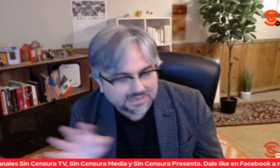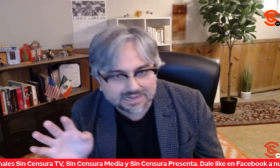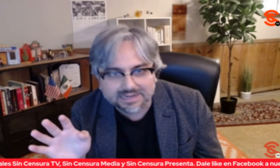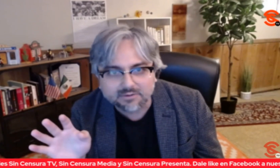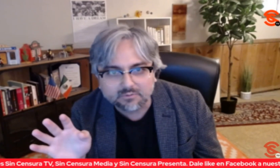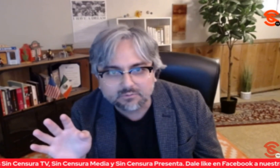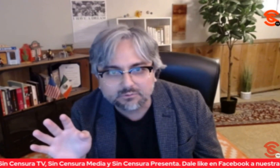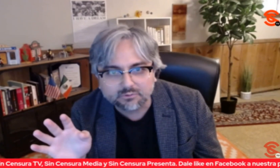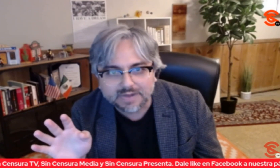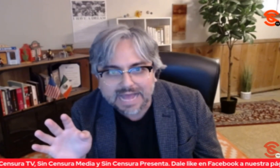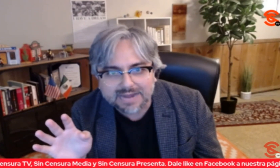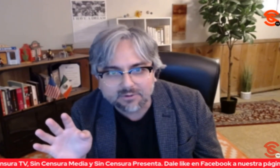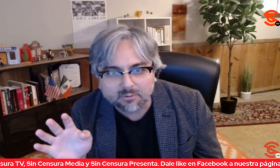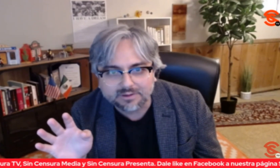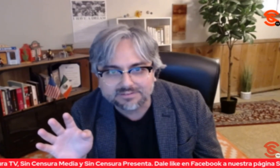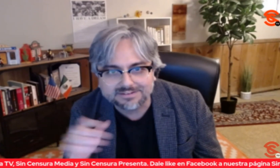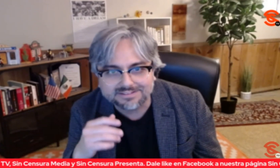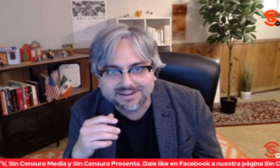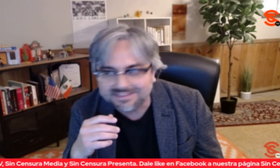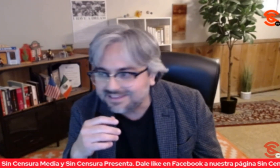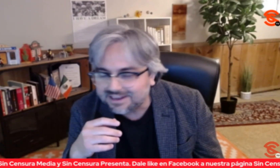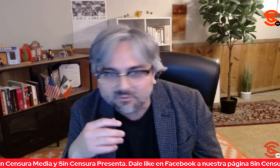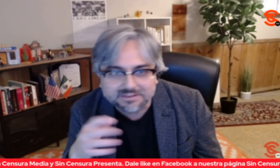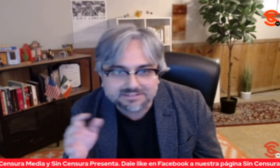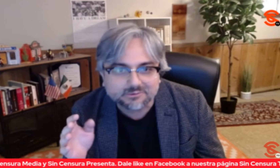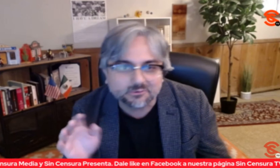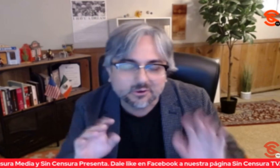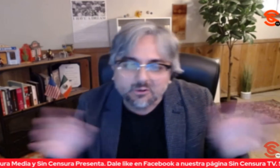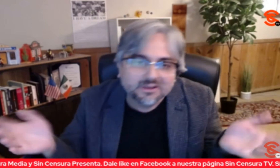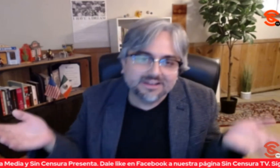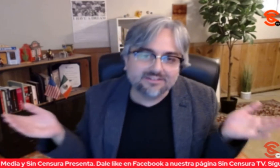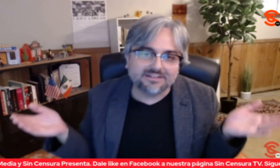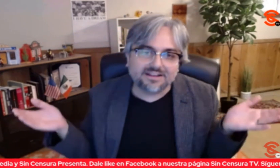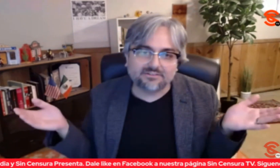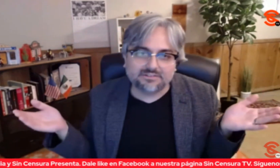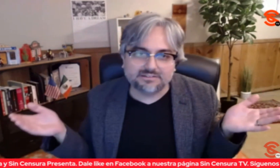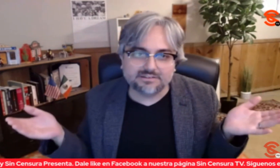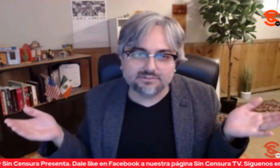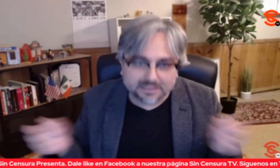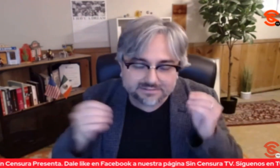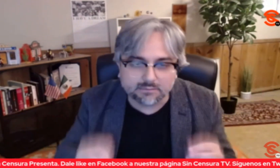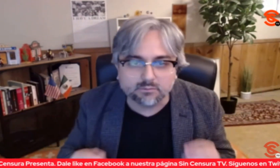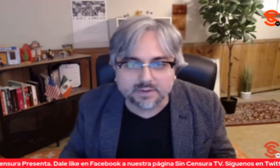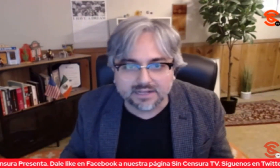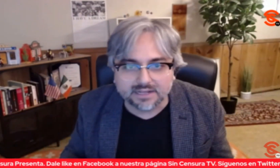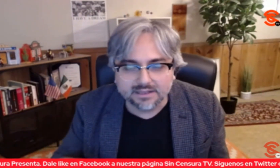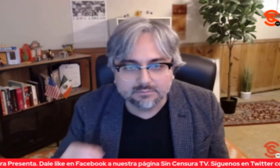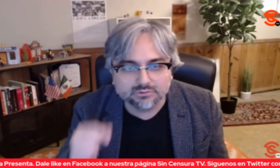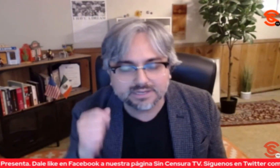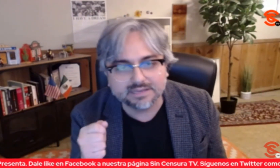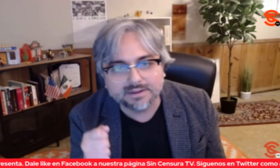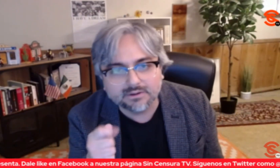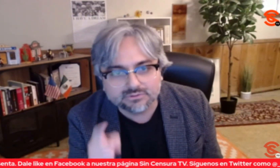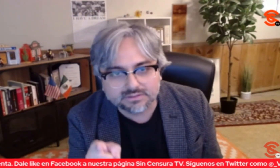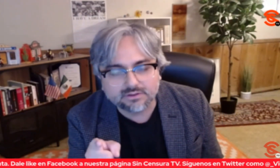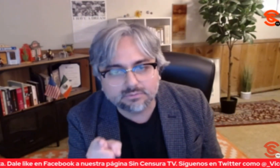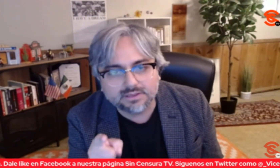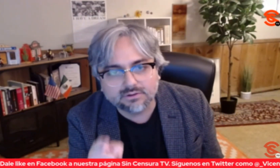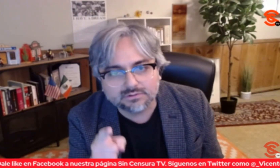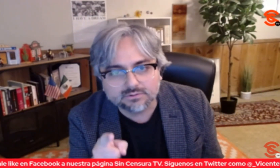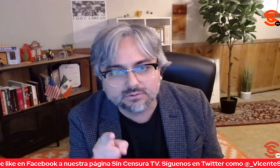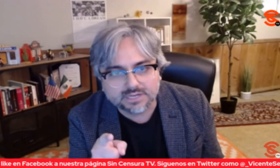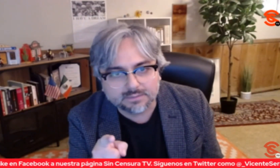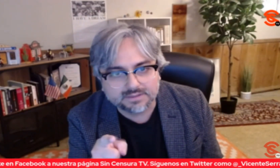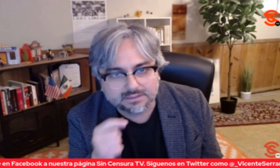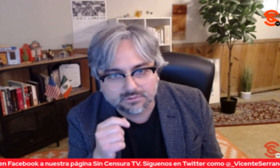para lavarle la cara a ningún funcionario, alguna secretaría, algún instituto, no es el caso de Sin Censura. Aquí estamos para buscar llevarle a usted, que nos